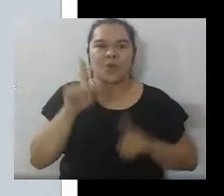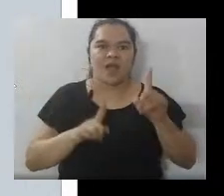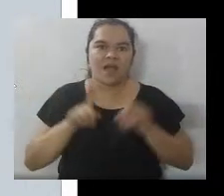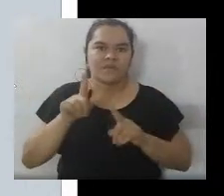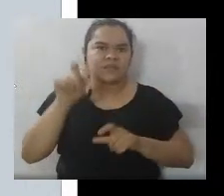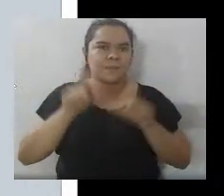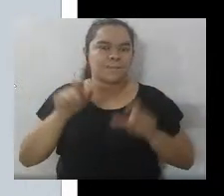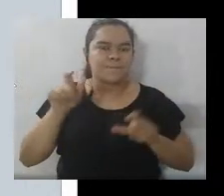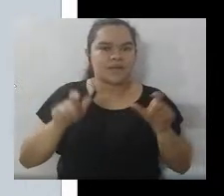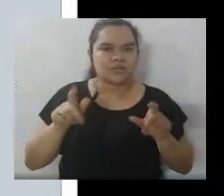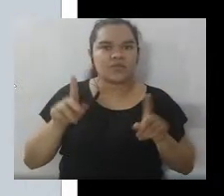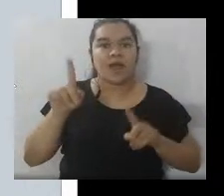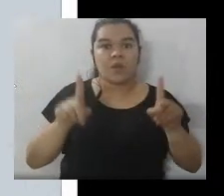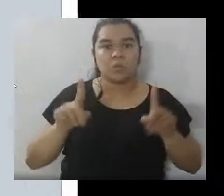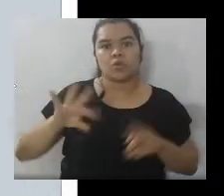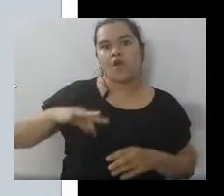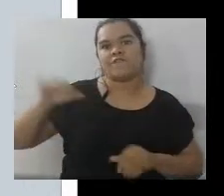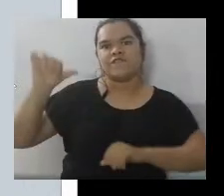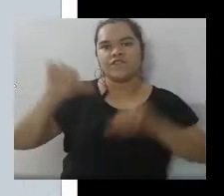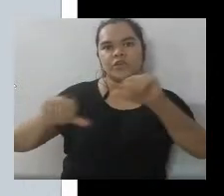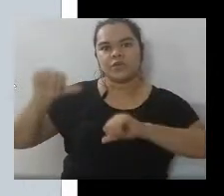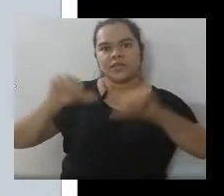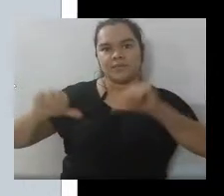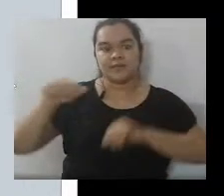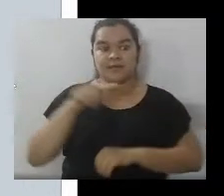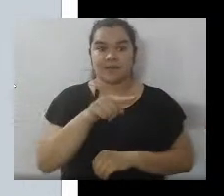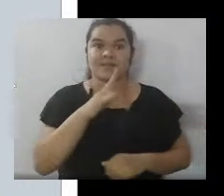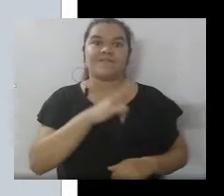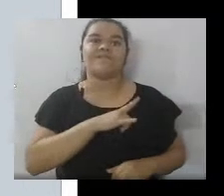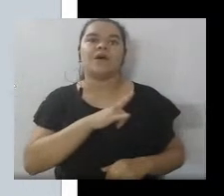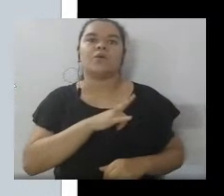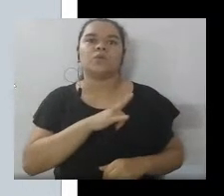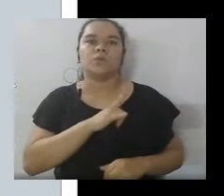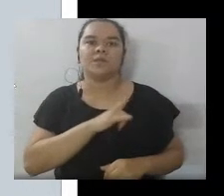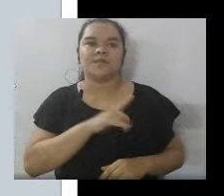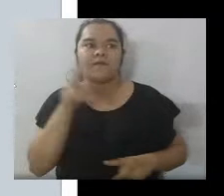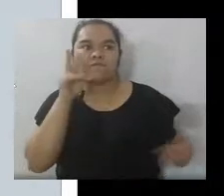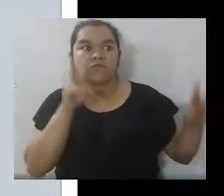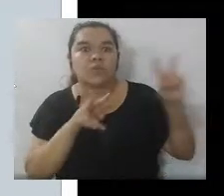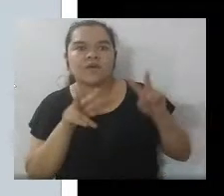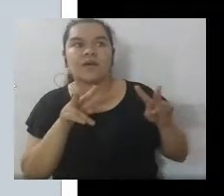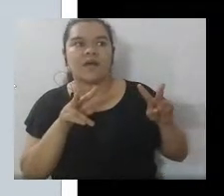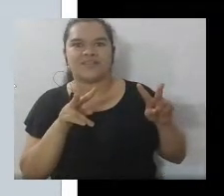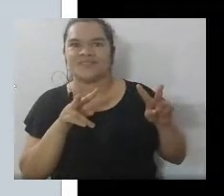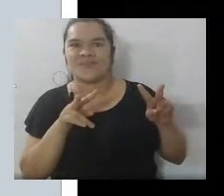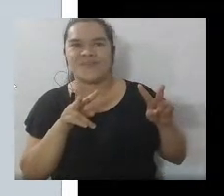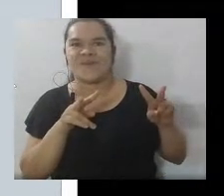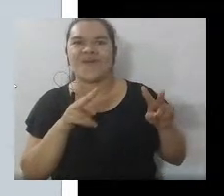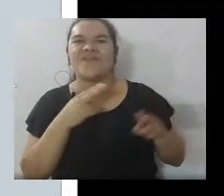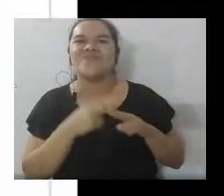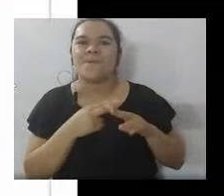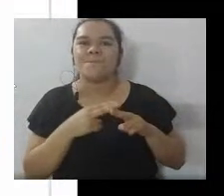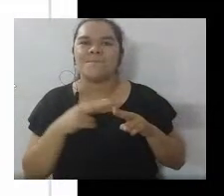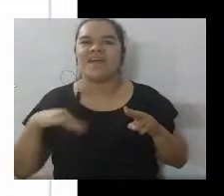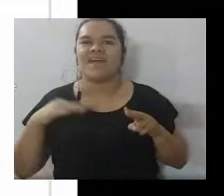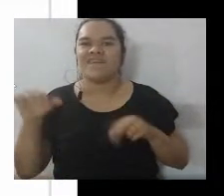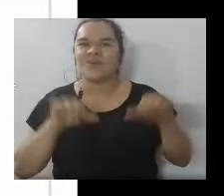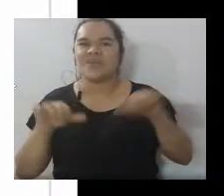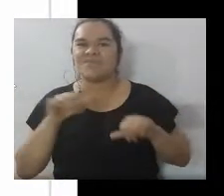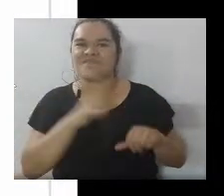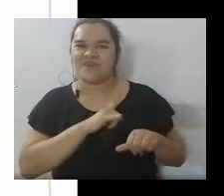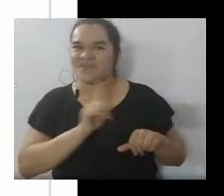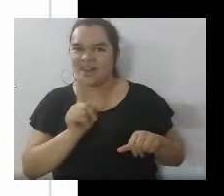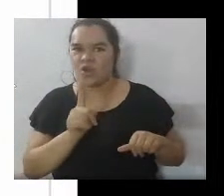muchos interesados en estudiar bioquímica buscan la facultad de bioquímica, pues no existe, estamos aquí todos juntos dentro de Ciencias